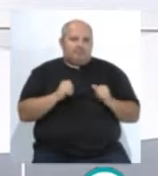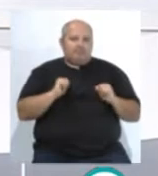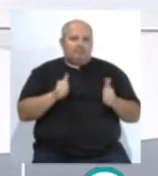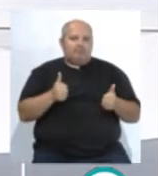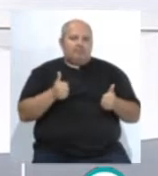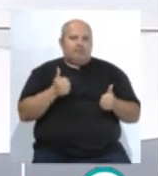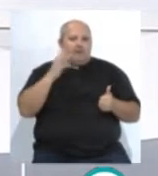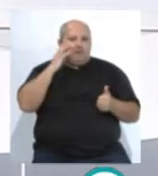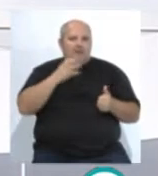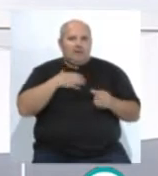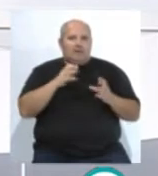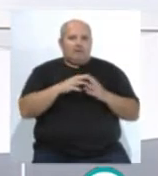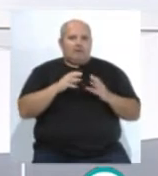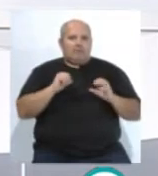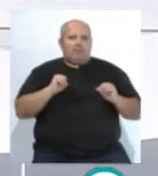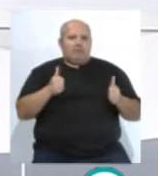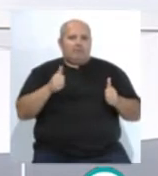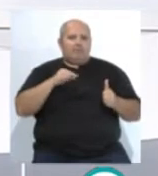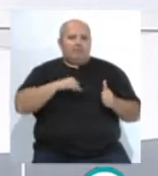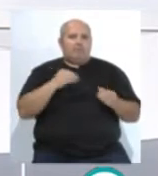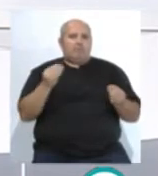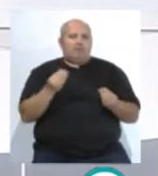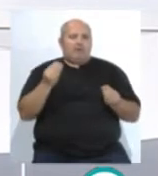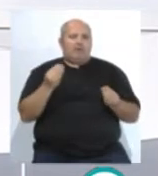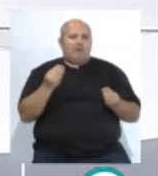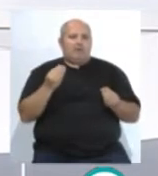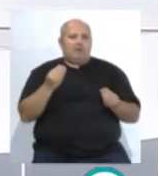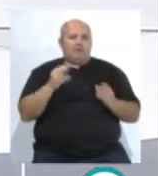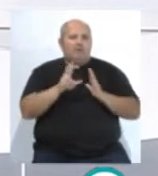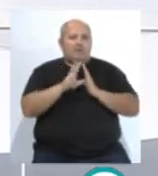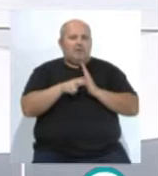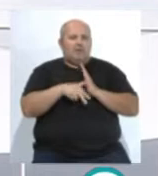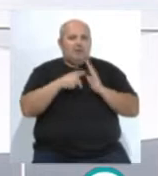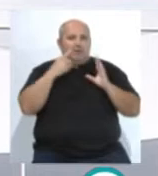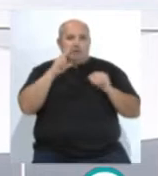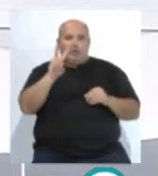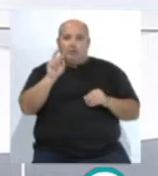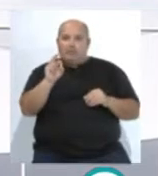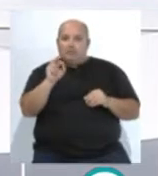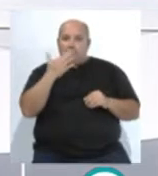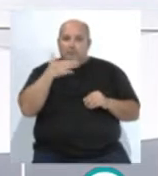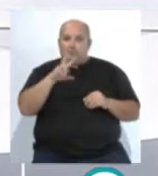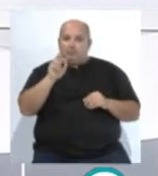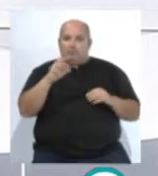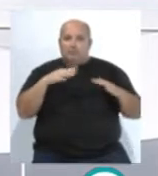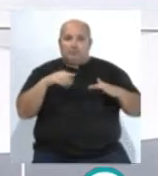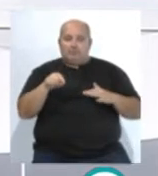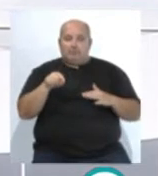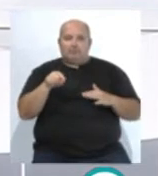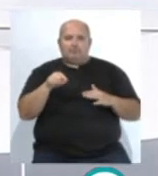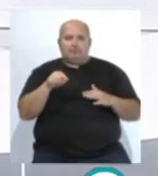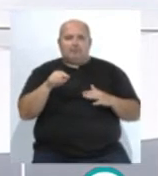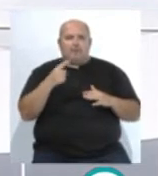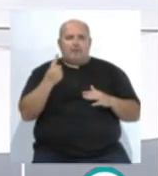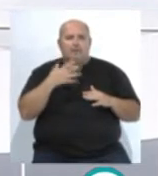partido y creo que el Granada empieza estando un poquito mejor situado y sobre todo porque a los dos minutos del partido